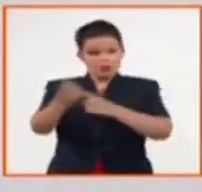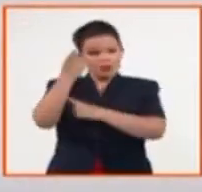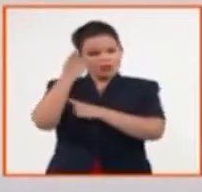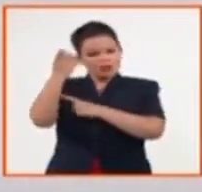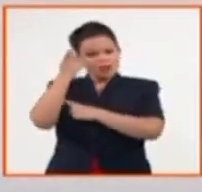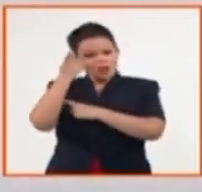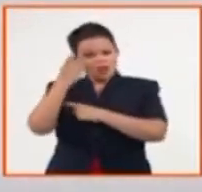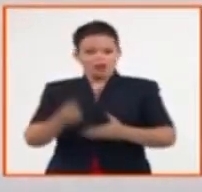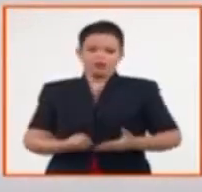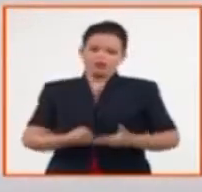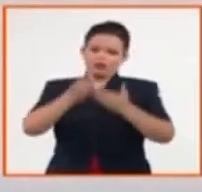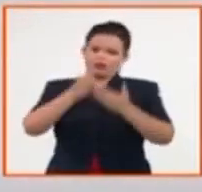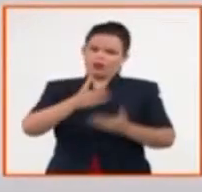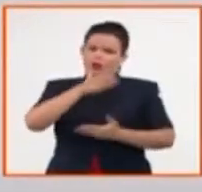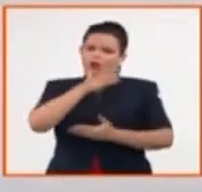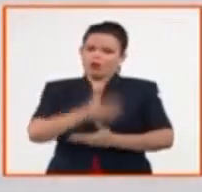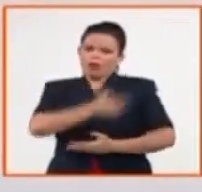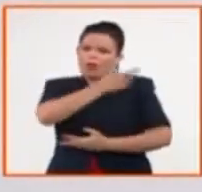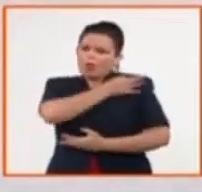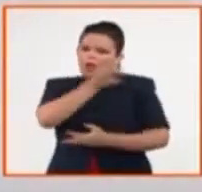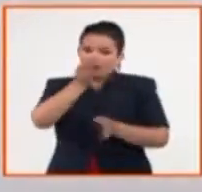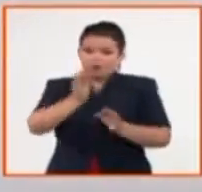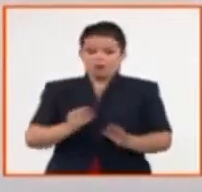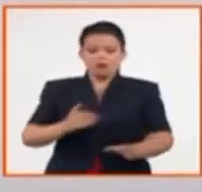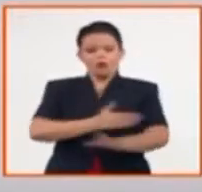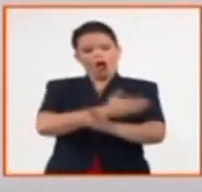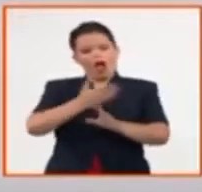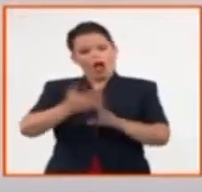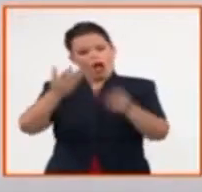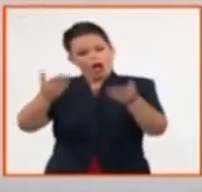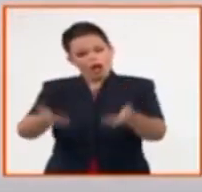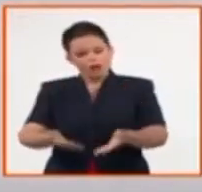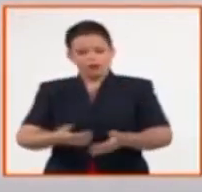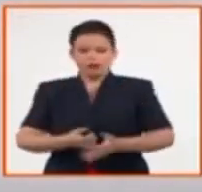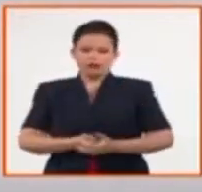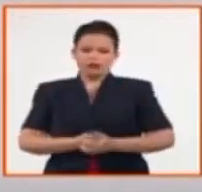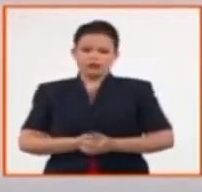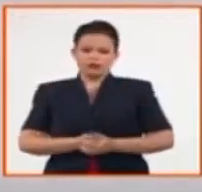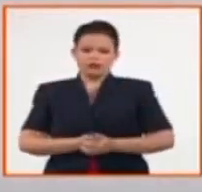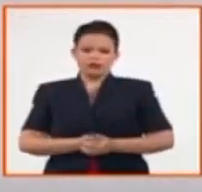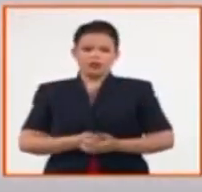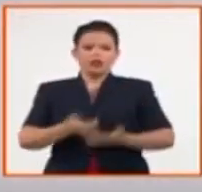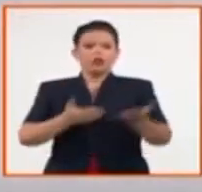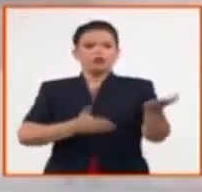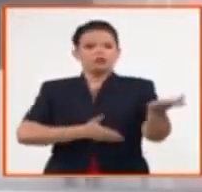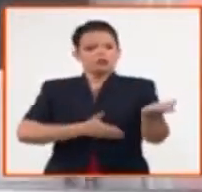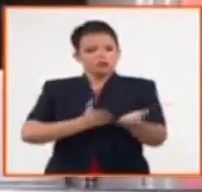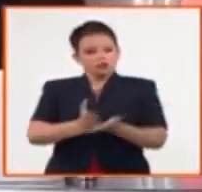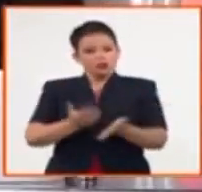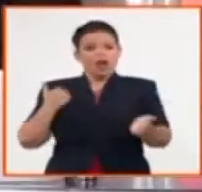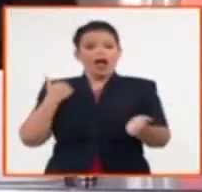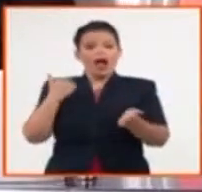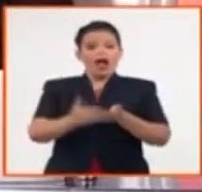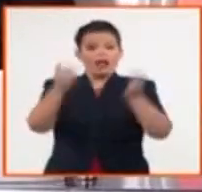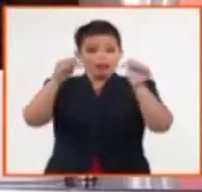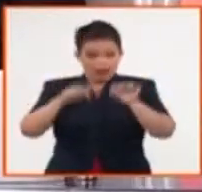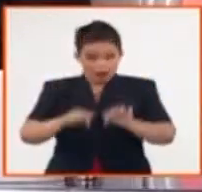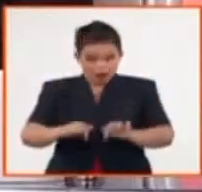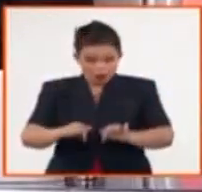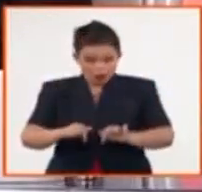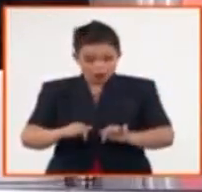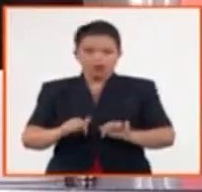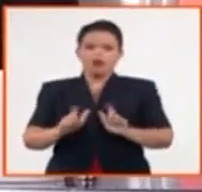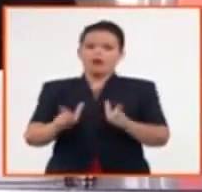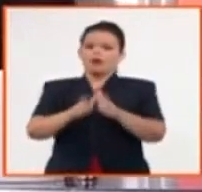la práctica que hemos tenido hasta este momento, ha habido una buena asistencia a los centros de vacunación, hay excelentes criterios